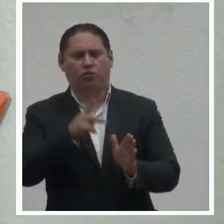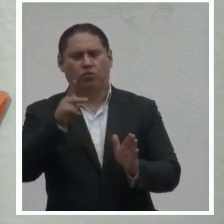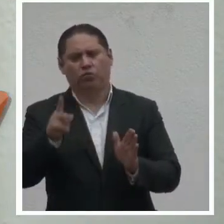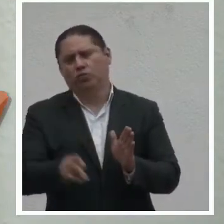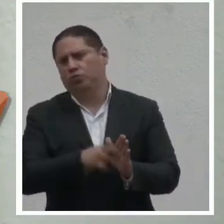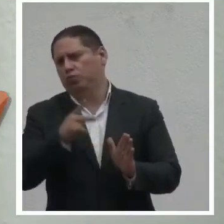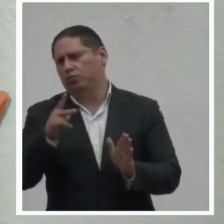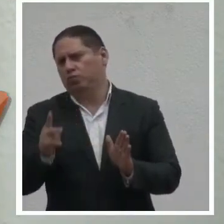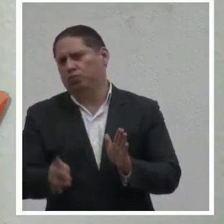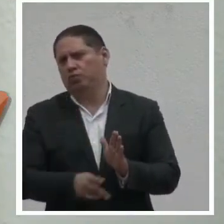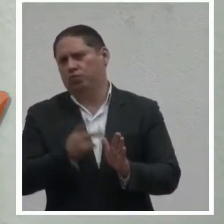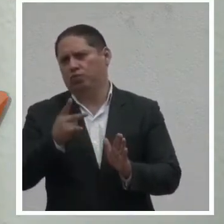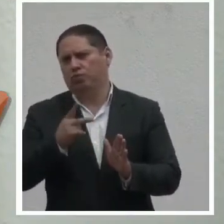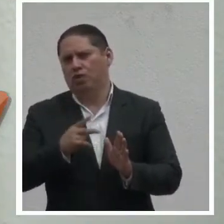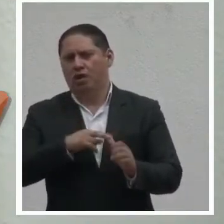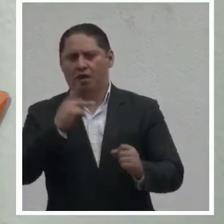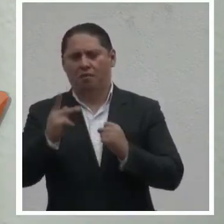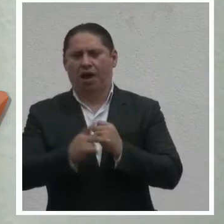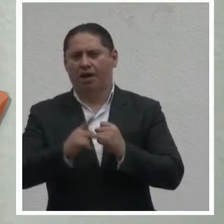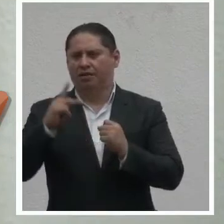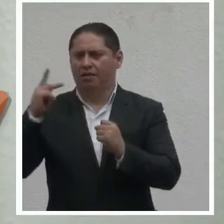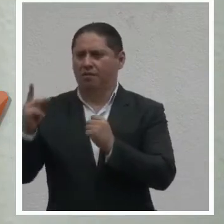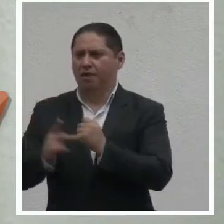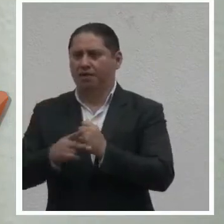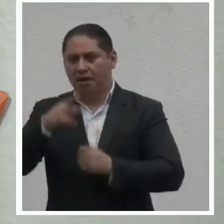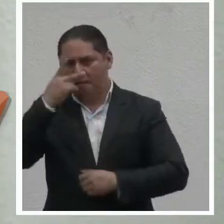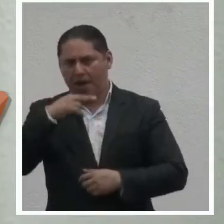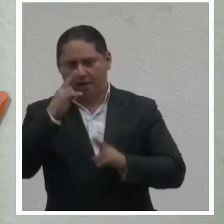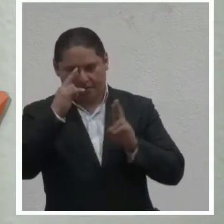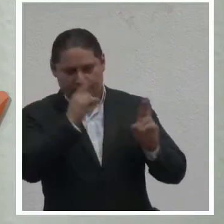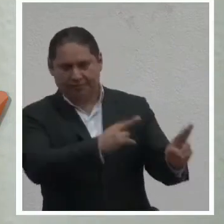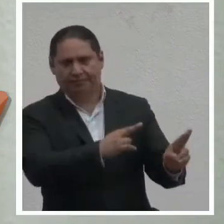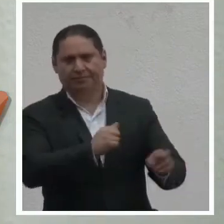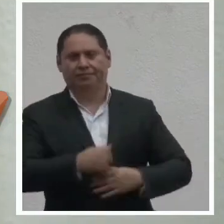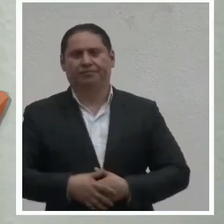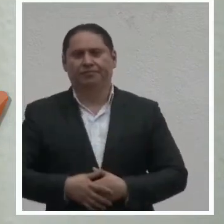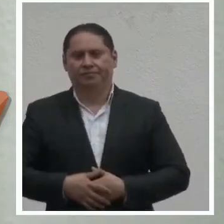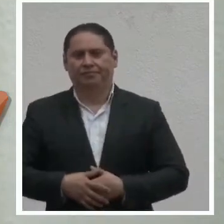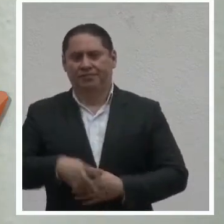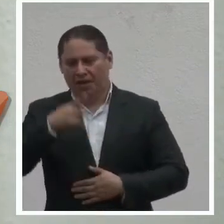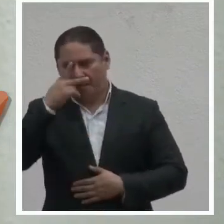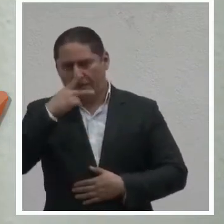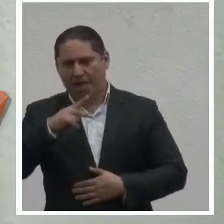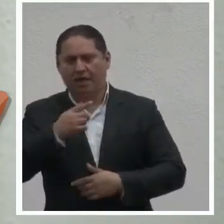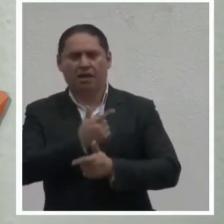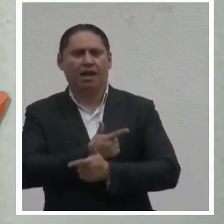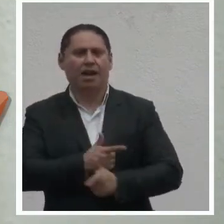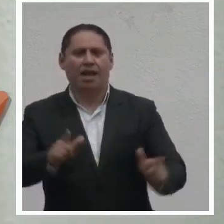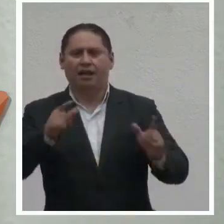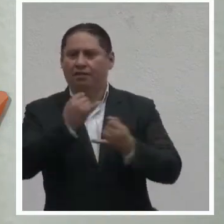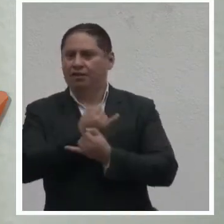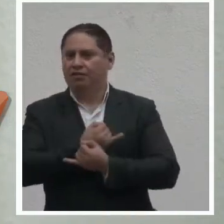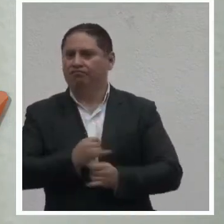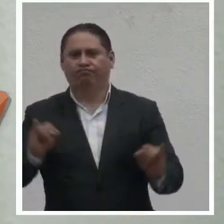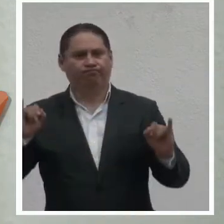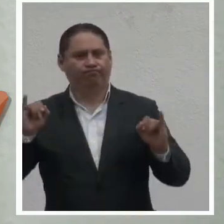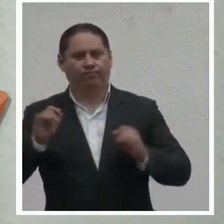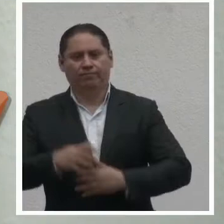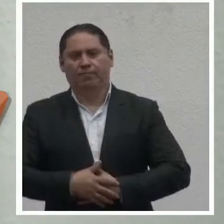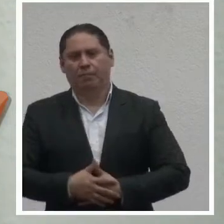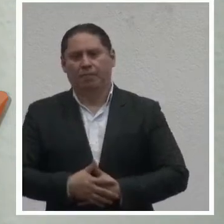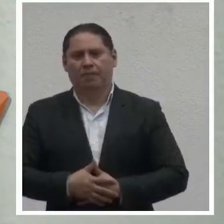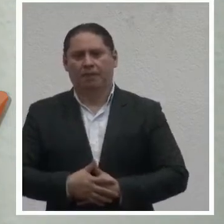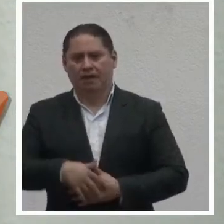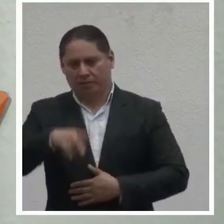los mandatarios del mundo, que a México se le respeta. Que México es un país libre, independiente y soberano.